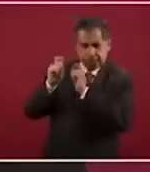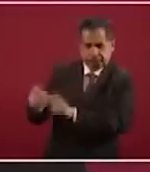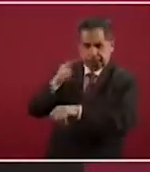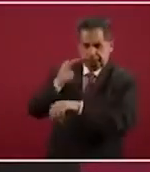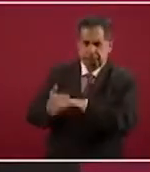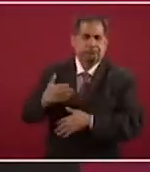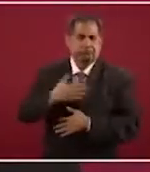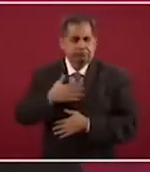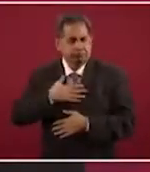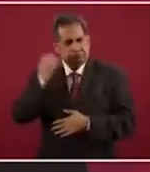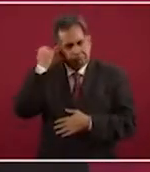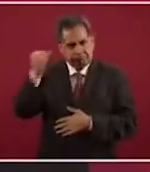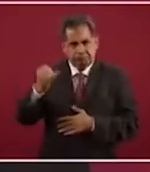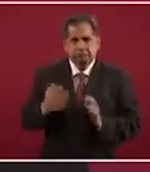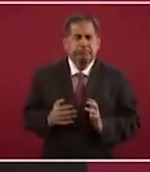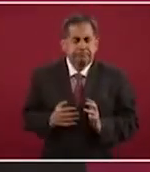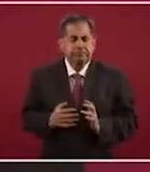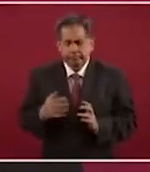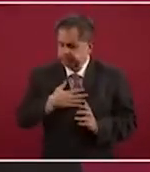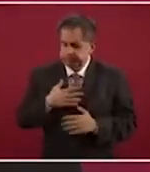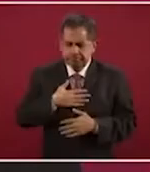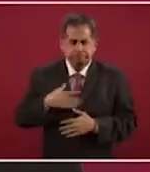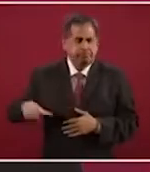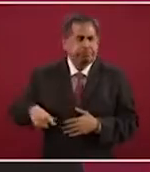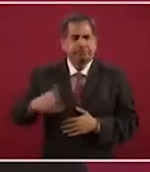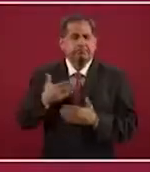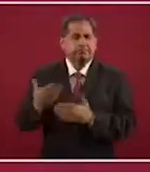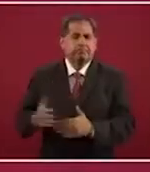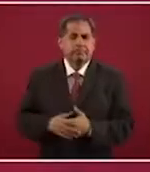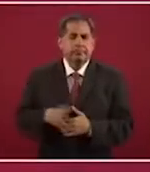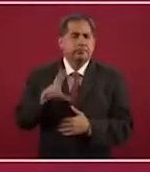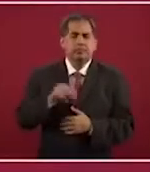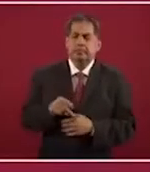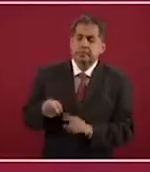es nuestra postura. O sea, no es